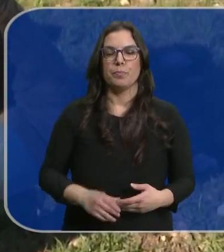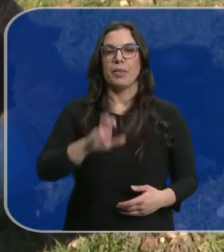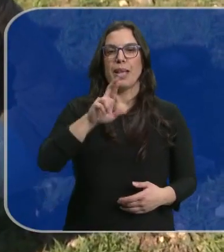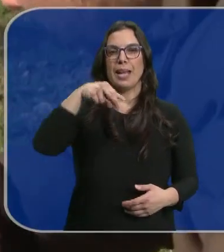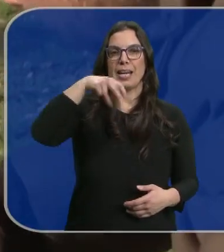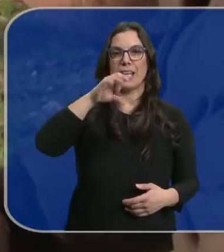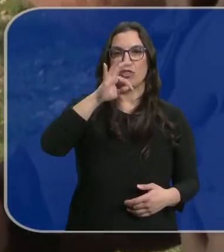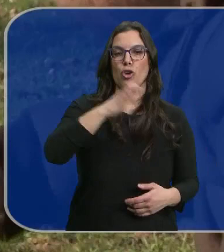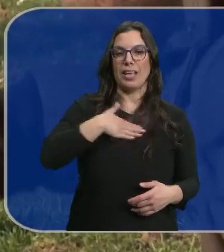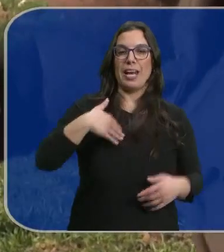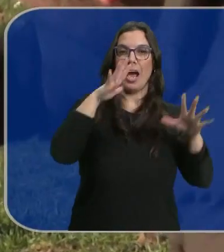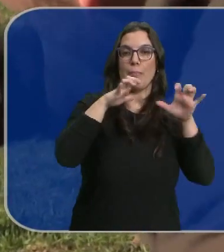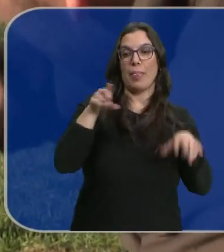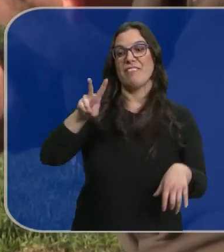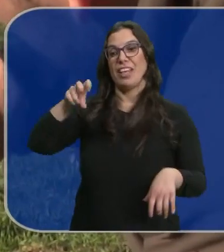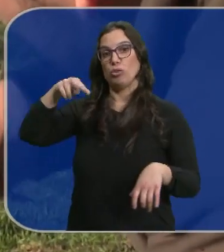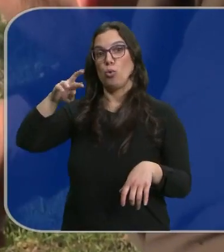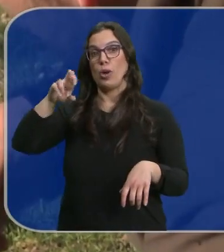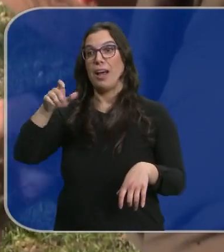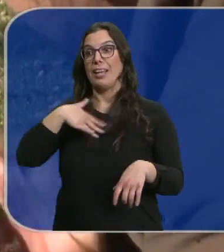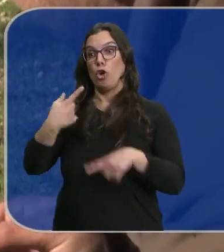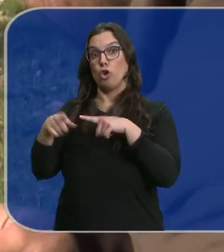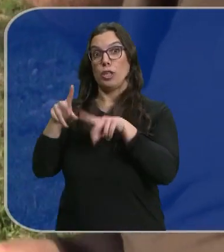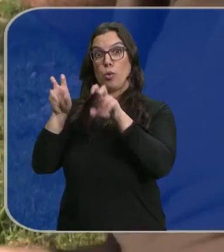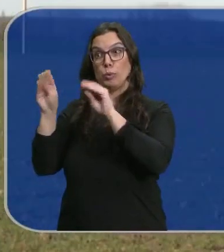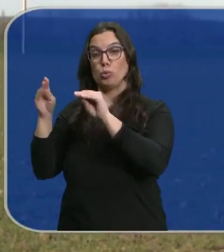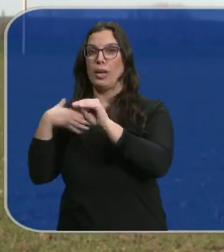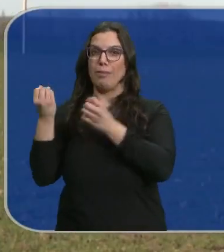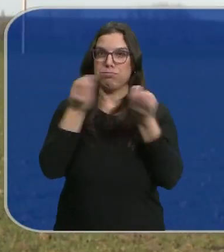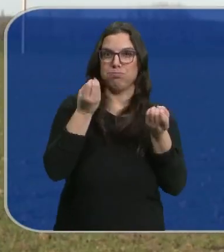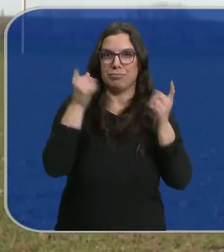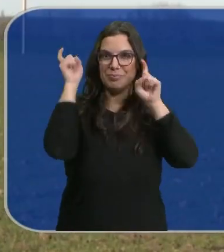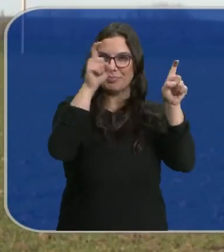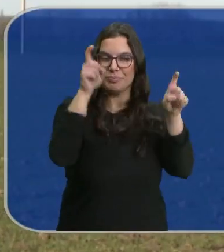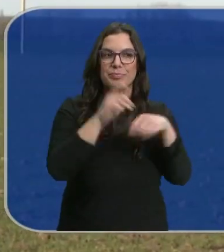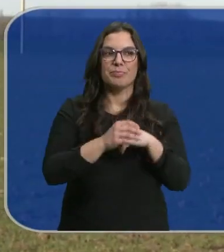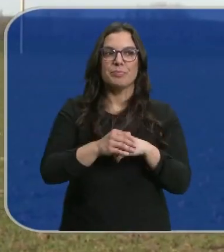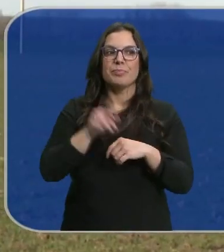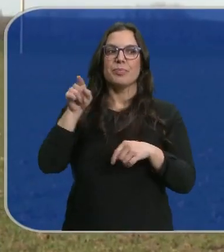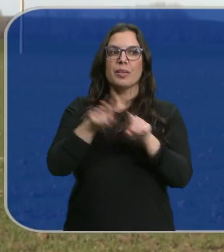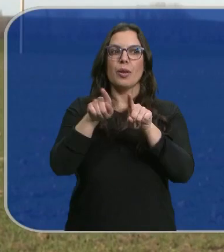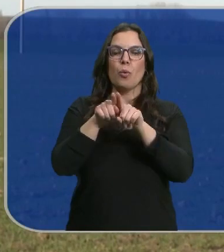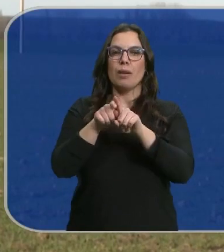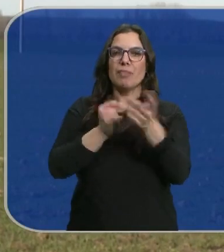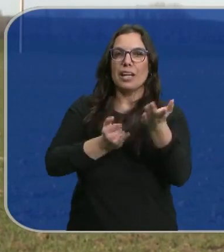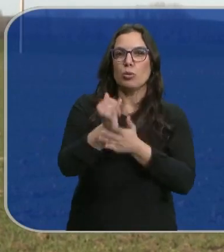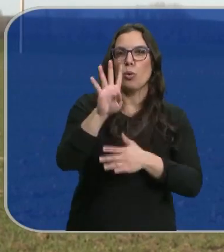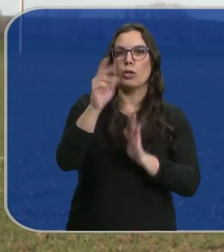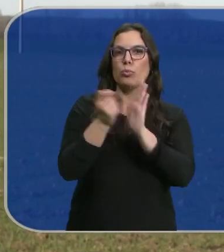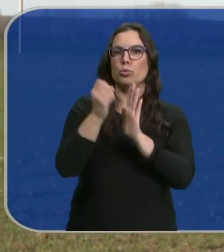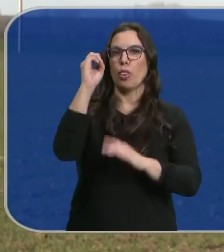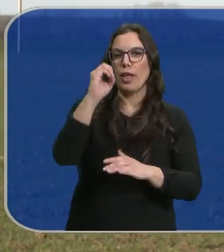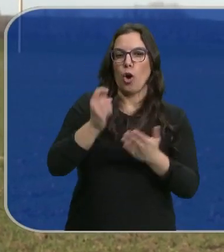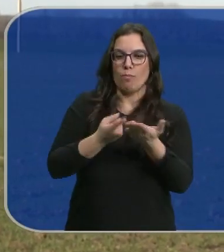Ernesto quería aprender y Ventura enseñar las innovaciones implantadas en su explotación. Él está muy metido en lo de la agricultura 4.0, en mapas